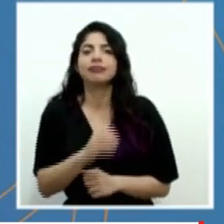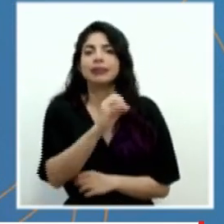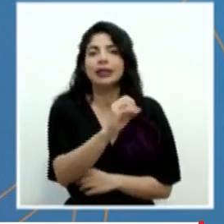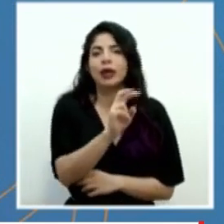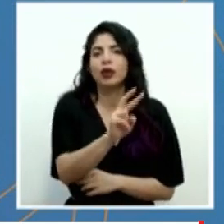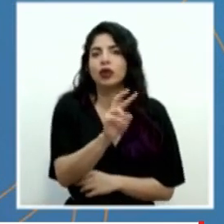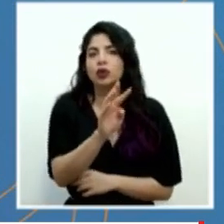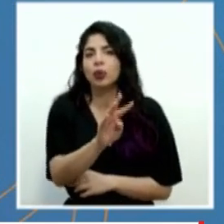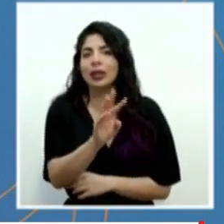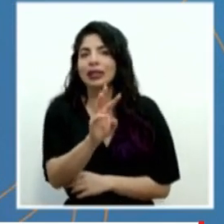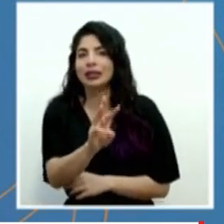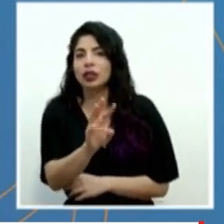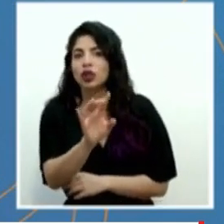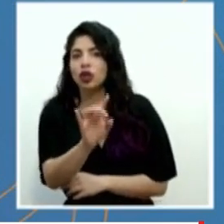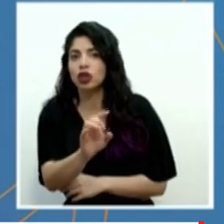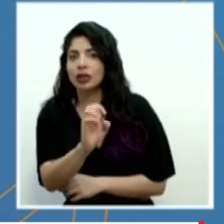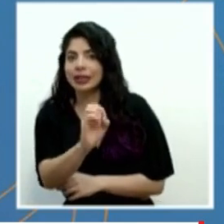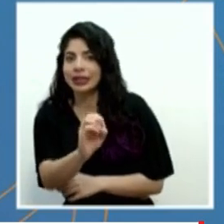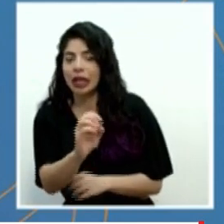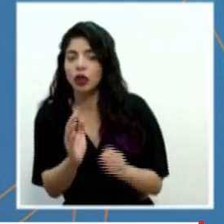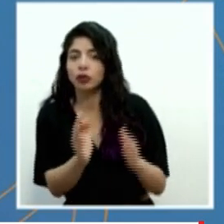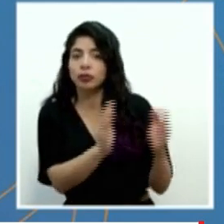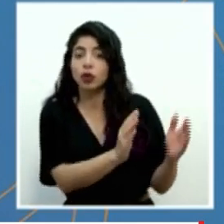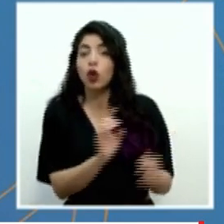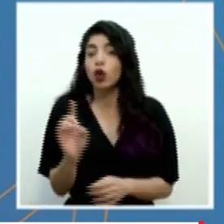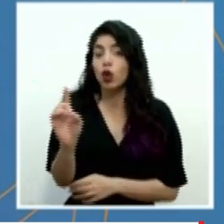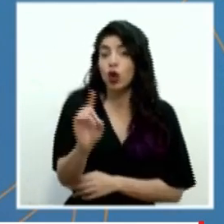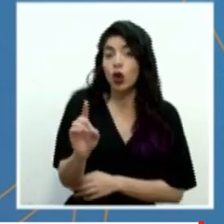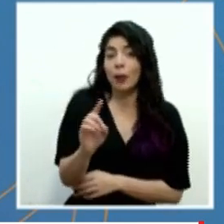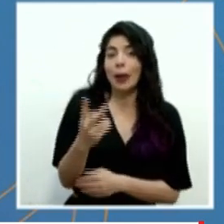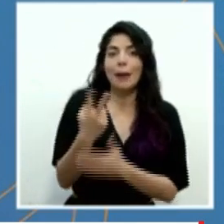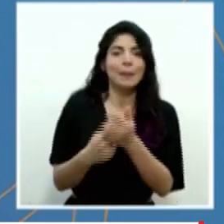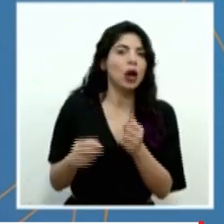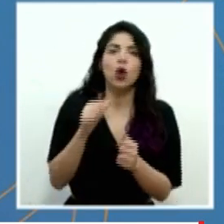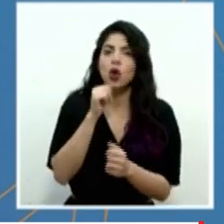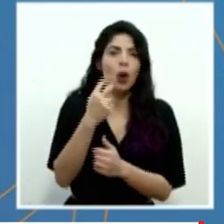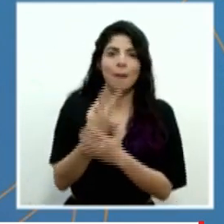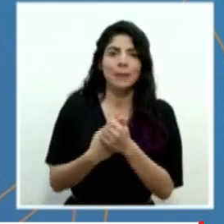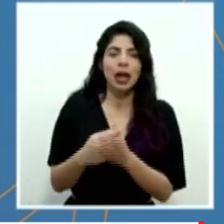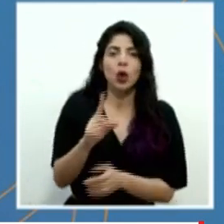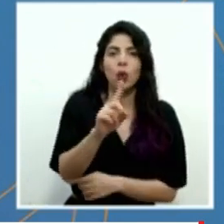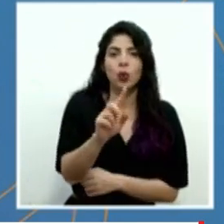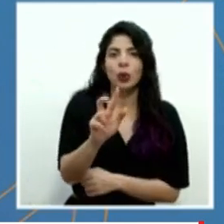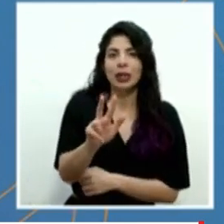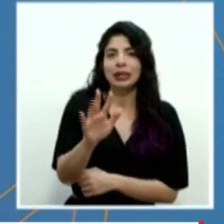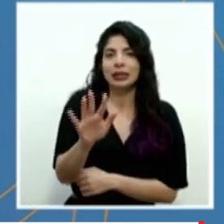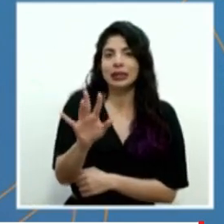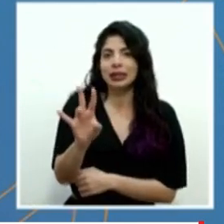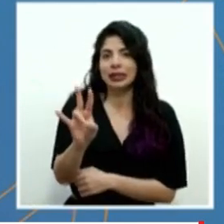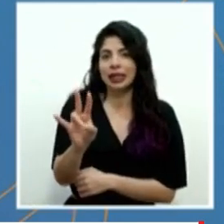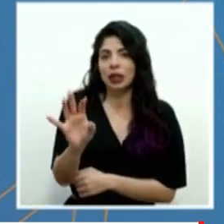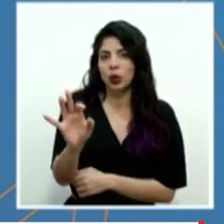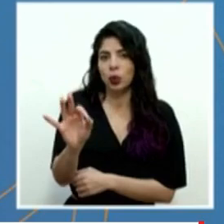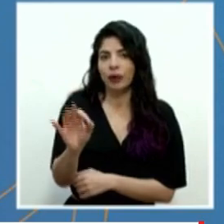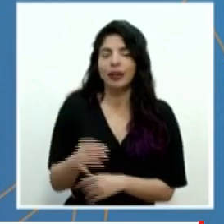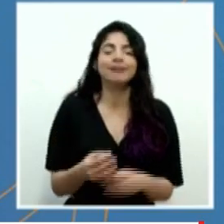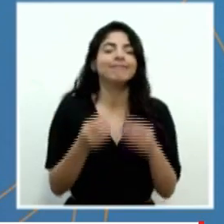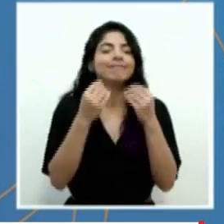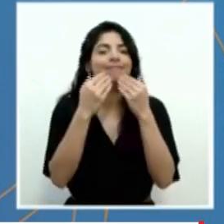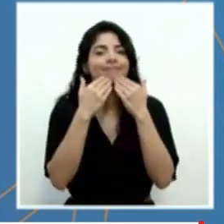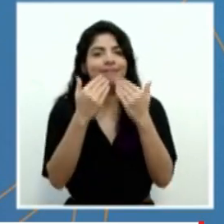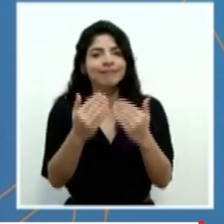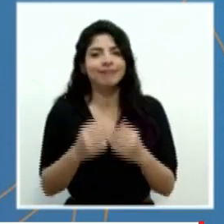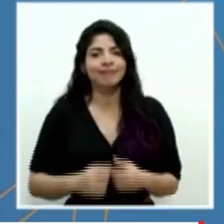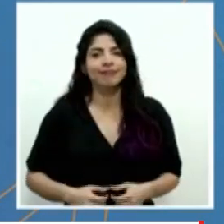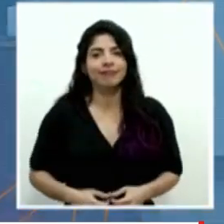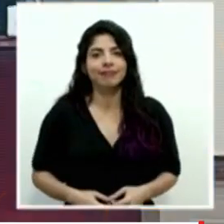0, 2, 4, 6, 8 y 0 y domingo las placas impar 1, 3, 5, 7 y 9. Muchísimas